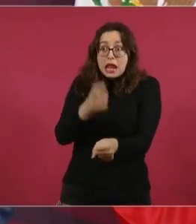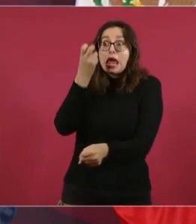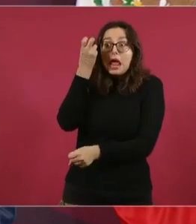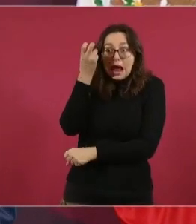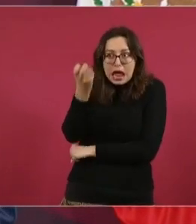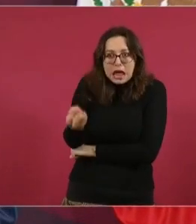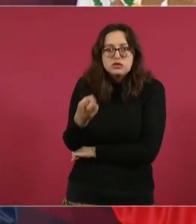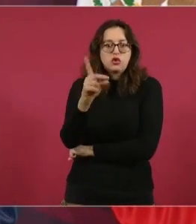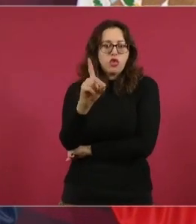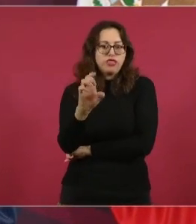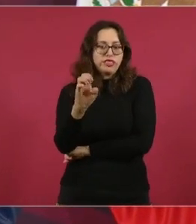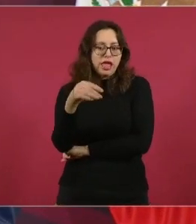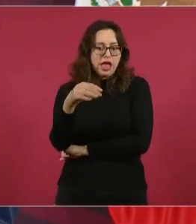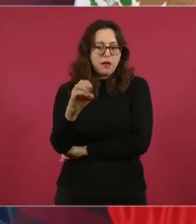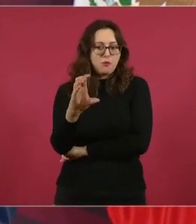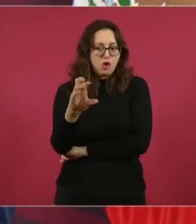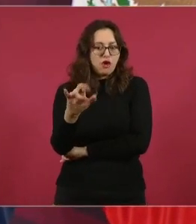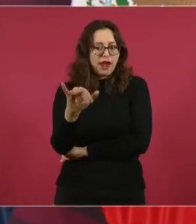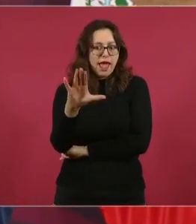En las dictaduras